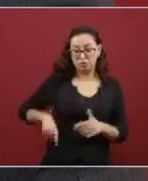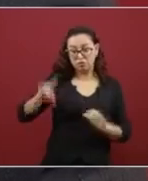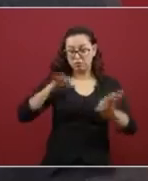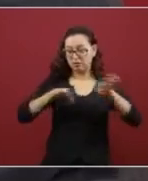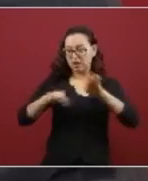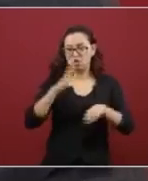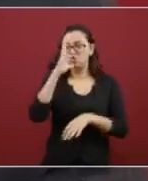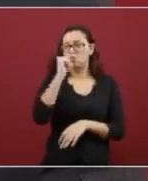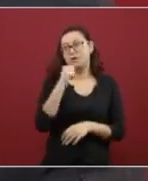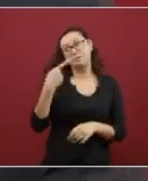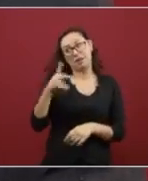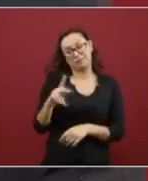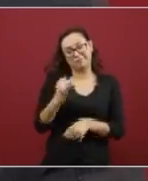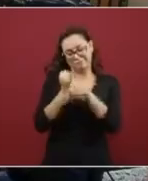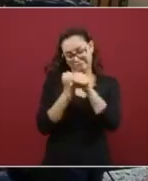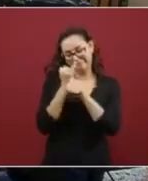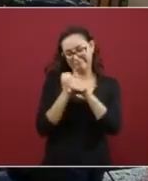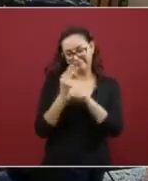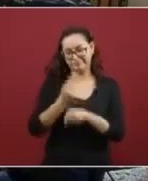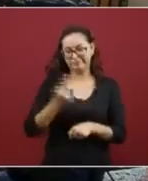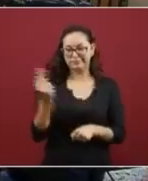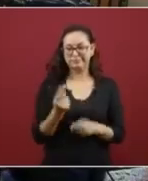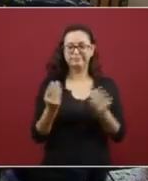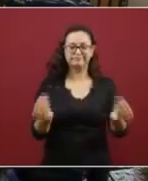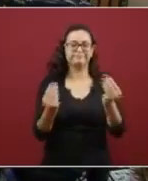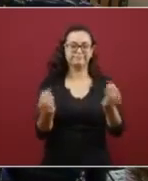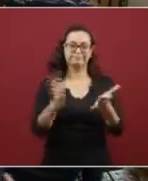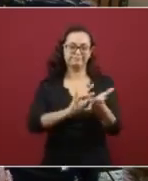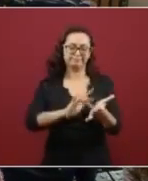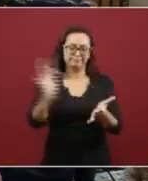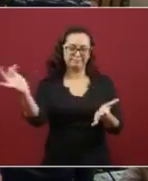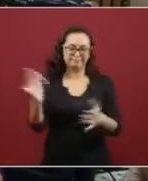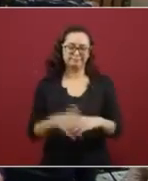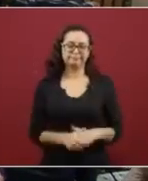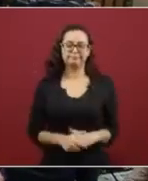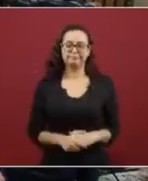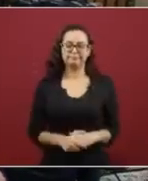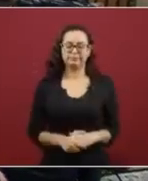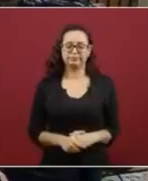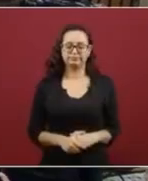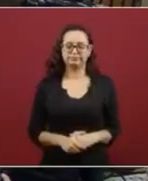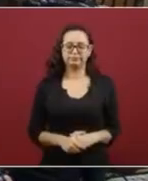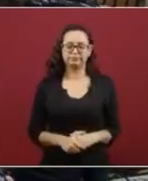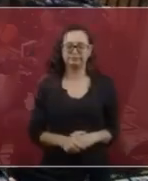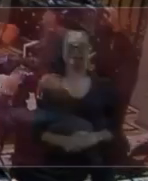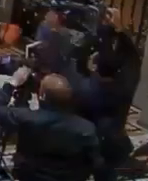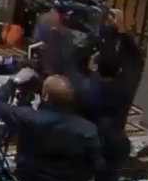Pero lo tenemos que ver. Muchas gracias. Gracias.